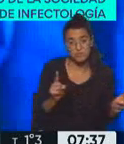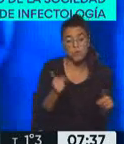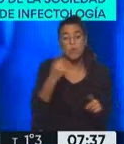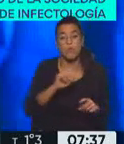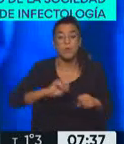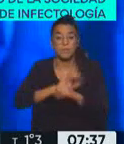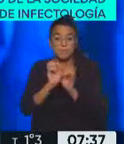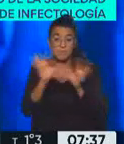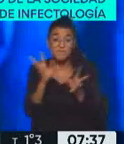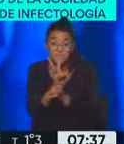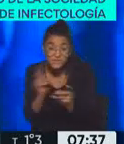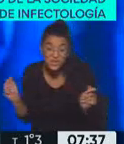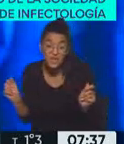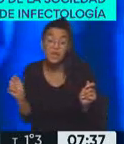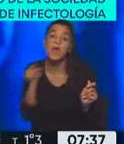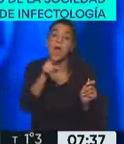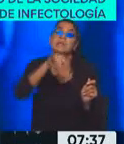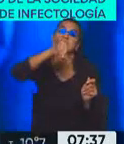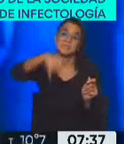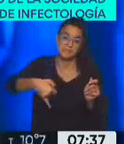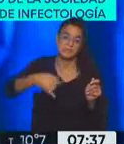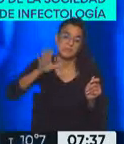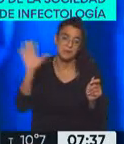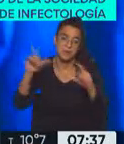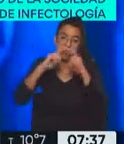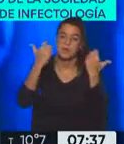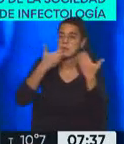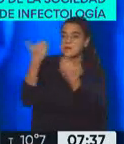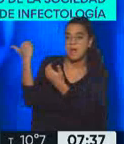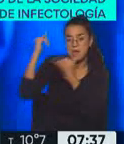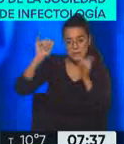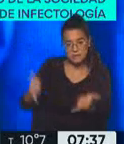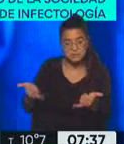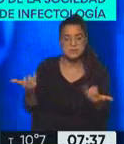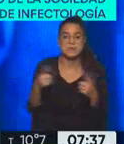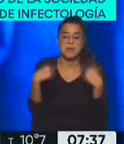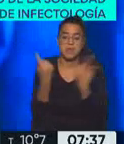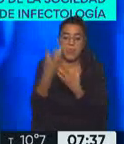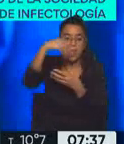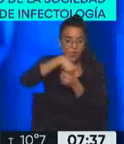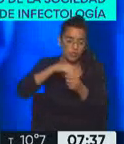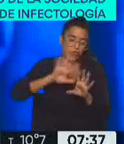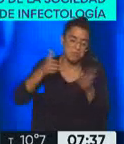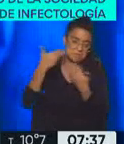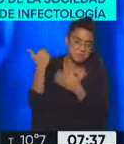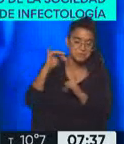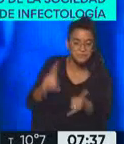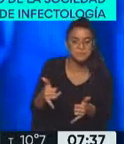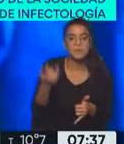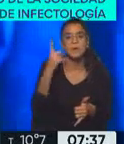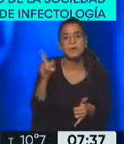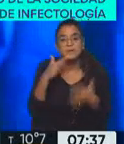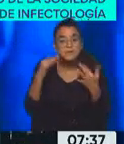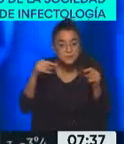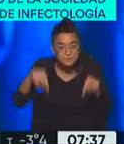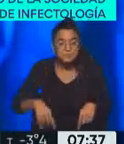la pandemia finalicé seguramente podremos liberar esta medida en los interiores pero realmente en